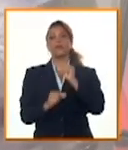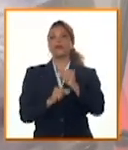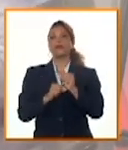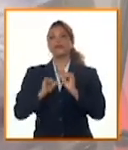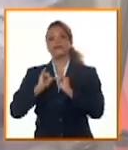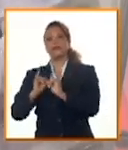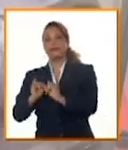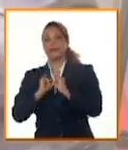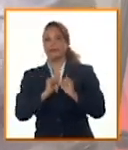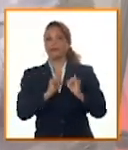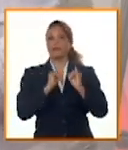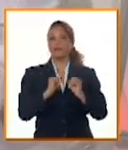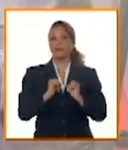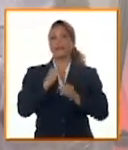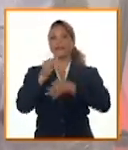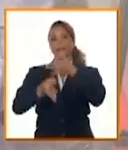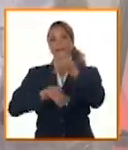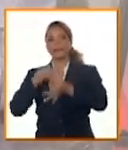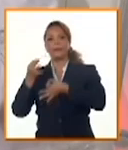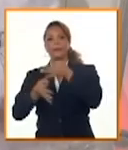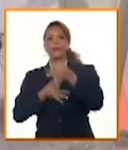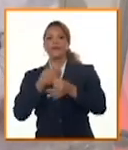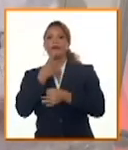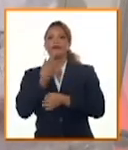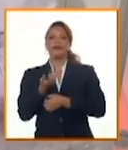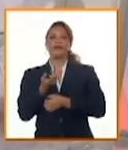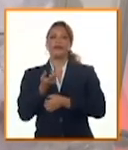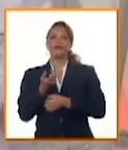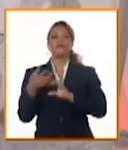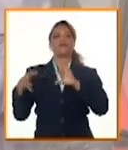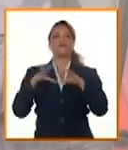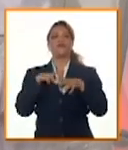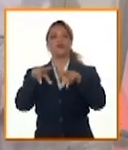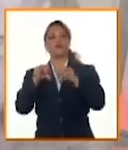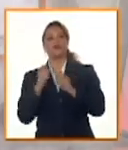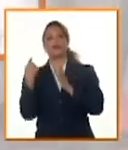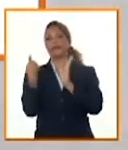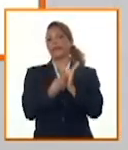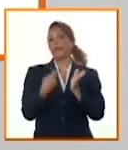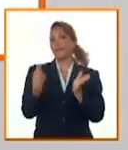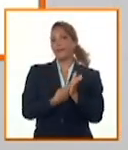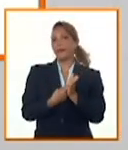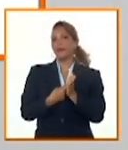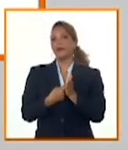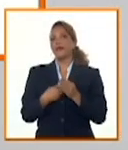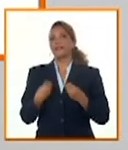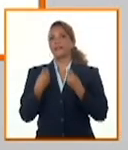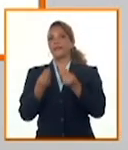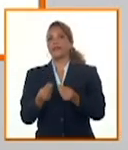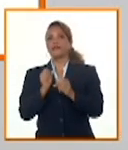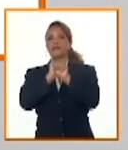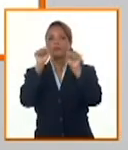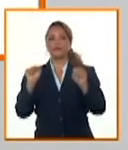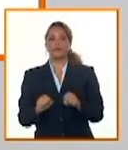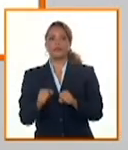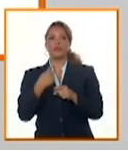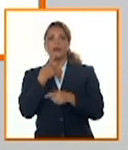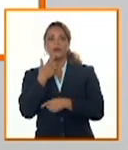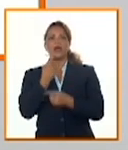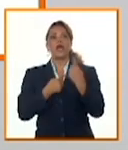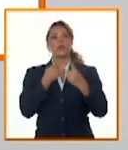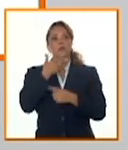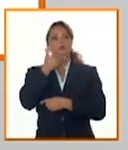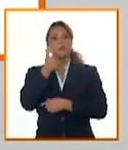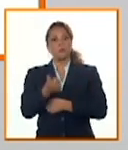empoderando a nuestra población emitiendo nuevos medios de pago brindando la posibilidad de que accedan a los beneficios que tienen